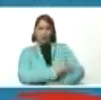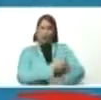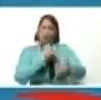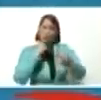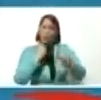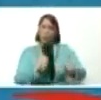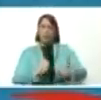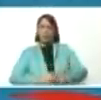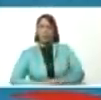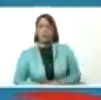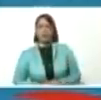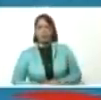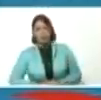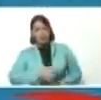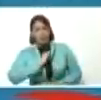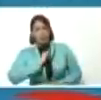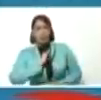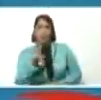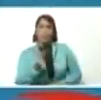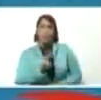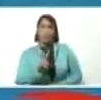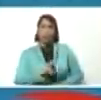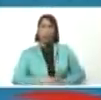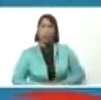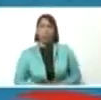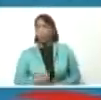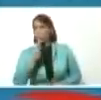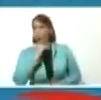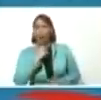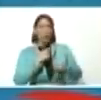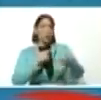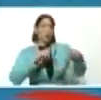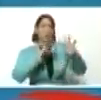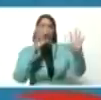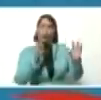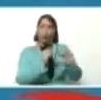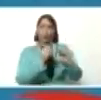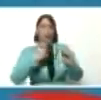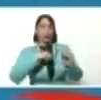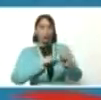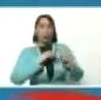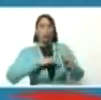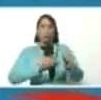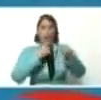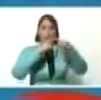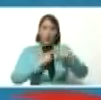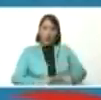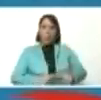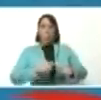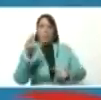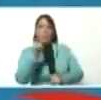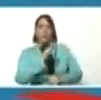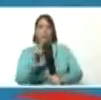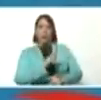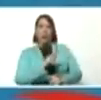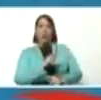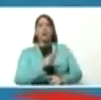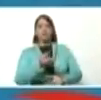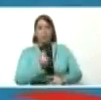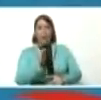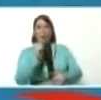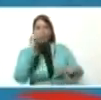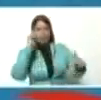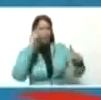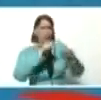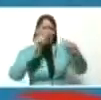los venezolanos, no hay otra conclusión que podamos sacar que Venezuela está condenada al éxito. Y sobre